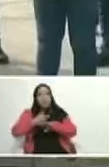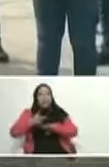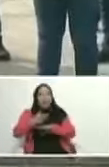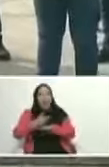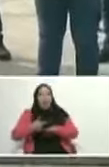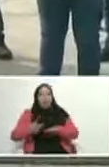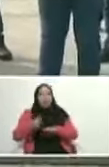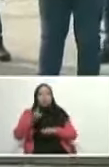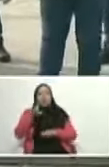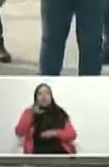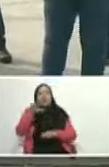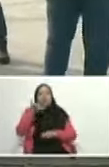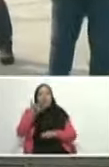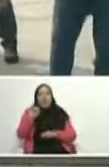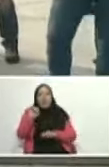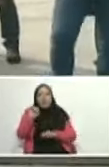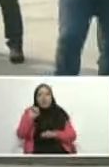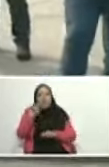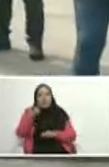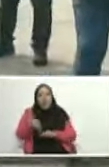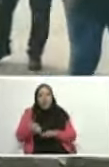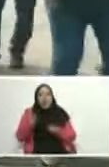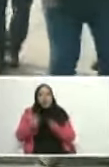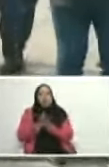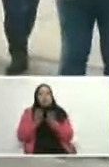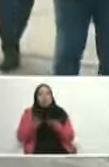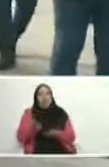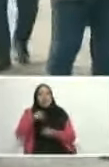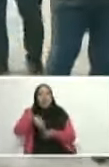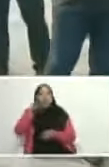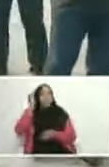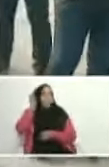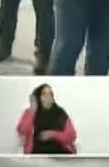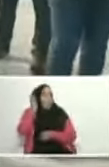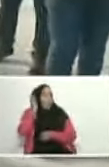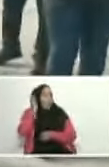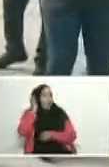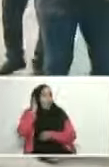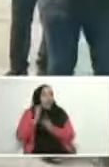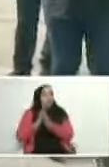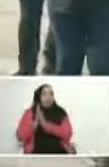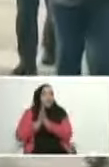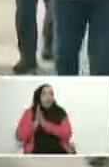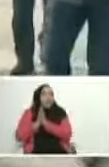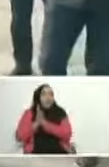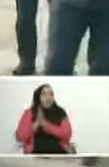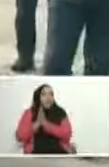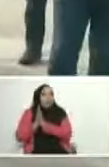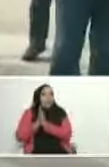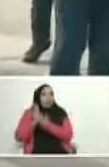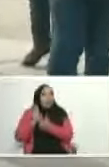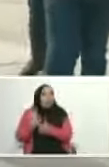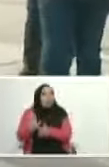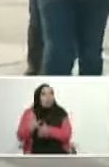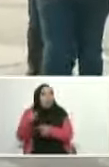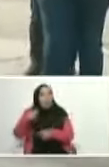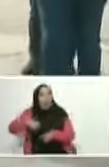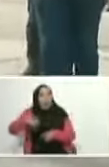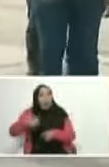Luis José Marcano. Y aquí estamos, pues, con las mujeres. Vamos a ver algunos de estos emprendimientos. Día de